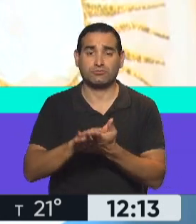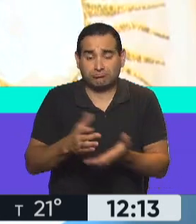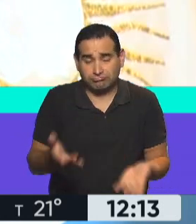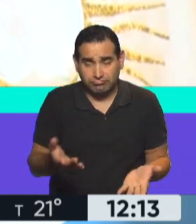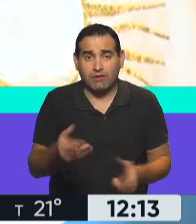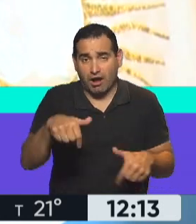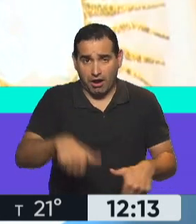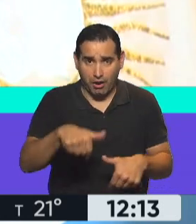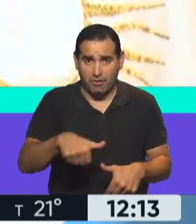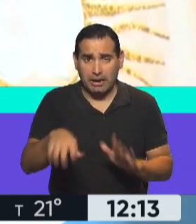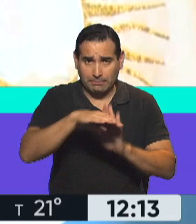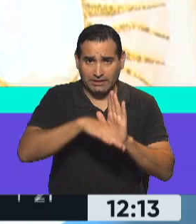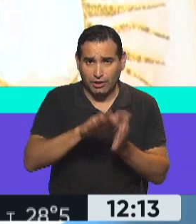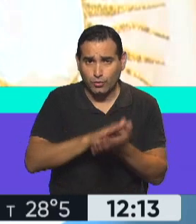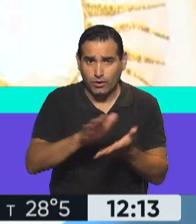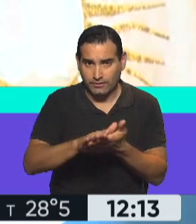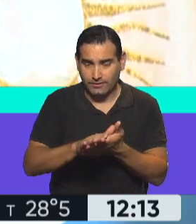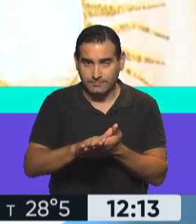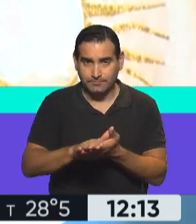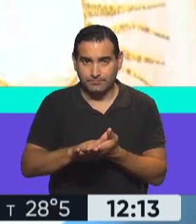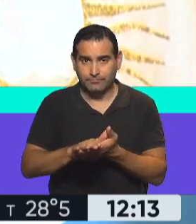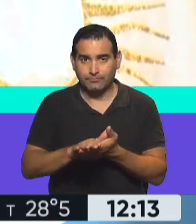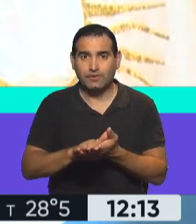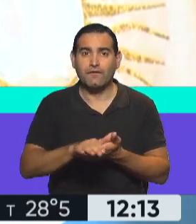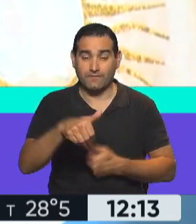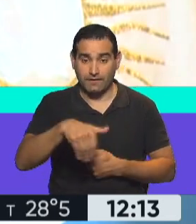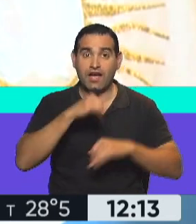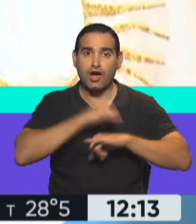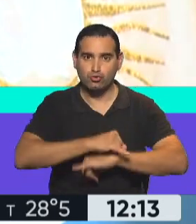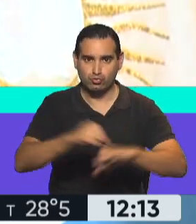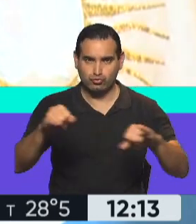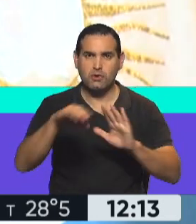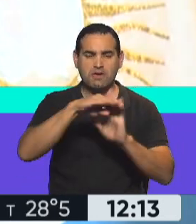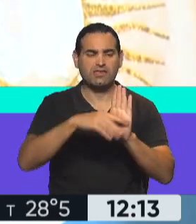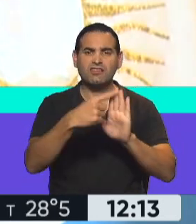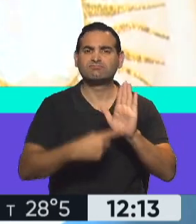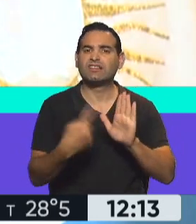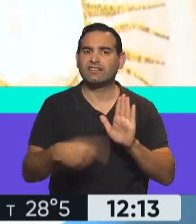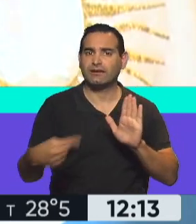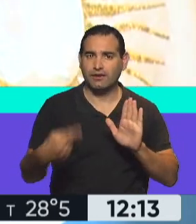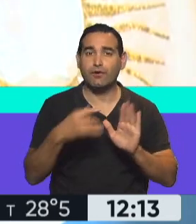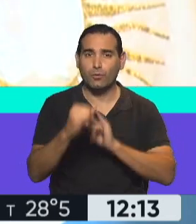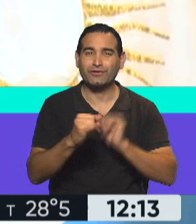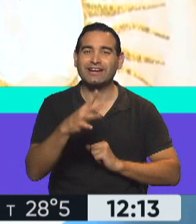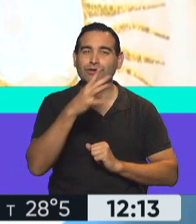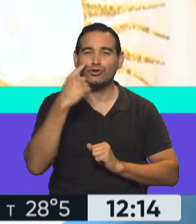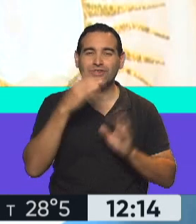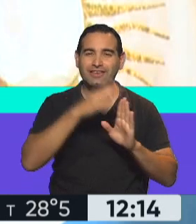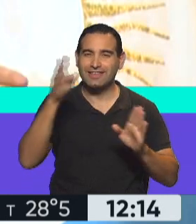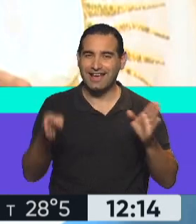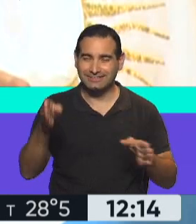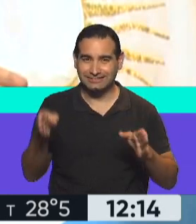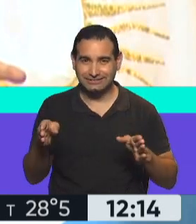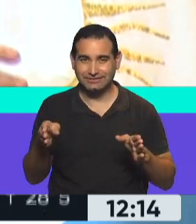que vamos a hacer. Y estamos por anunciar estas medidas para los próximos 14 días,